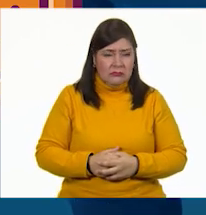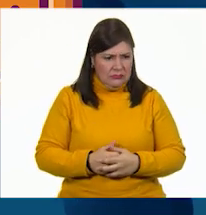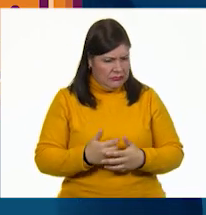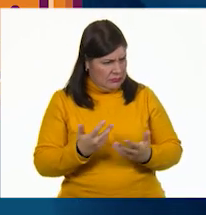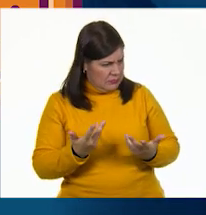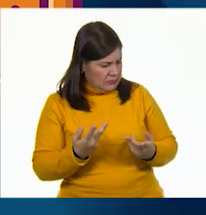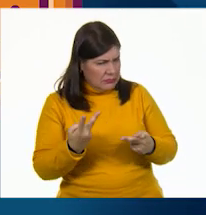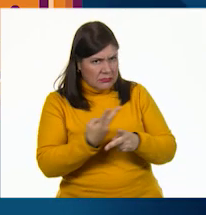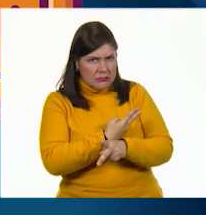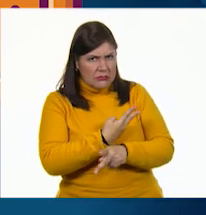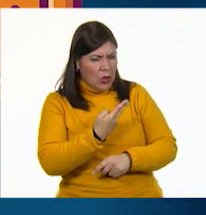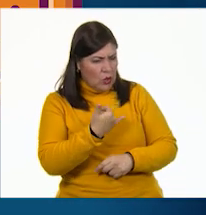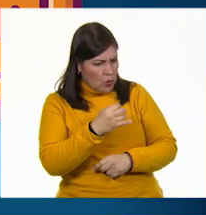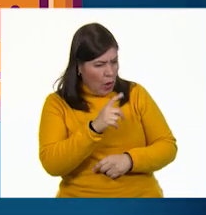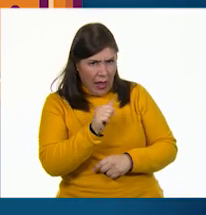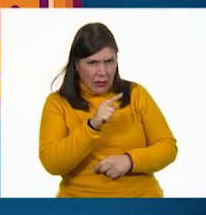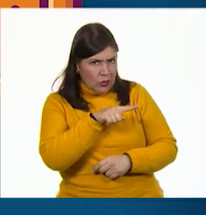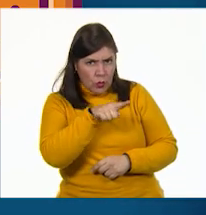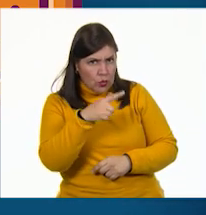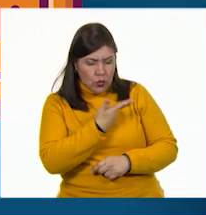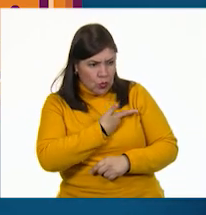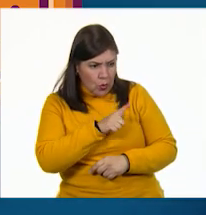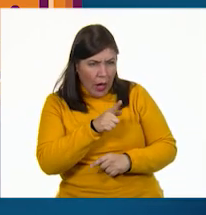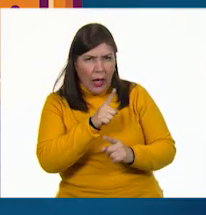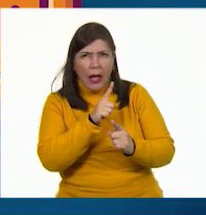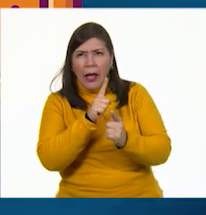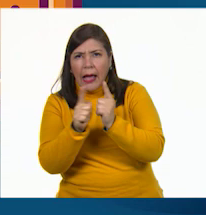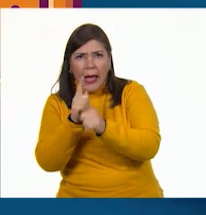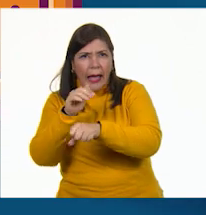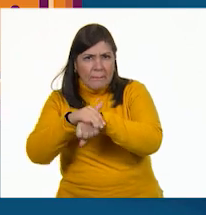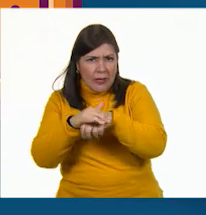¿Qué pasa, Yola? ¿No te caen bien tus nuevos amigos?